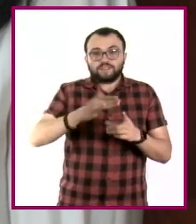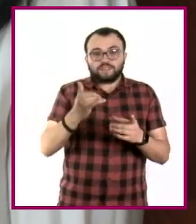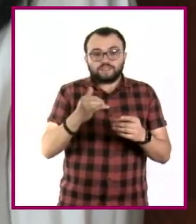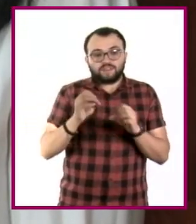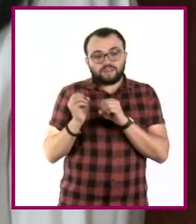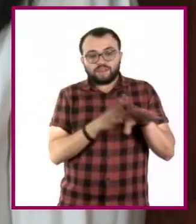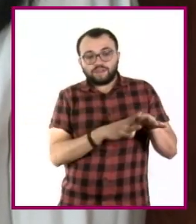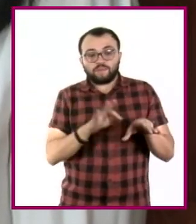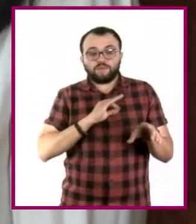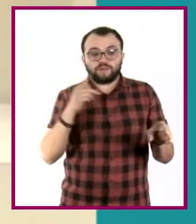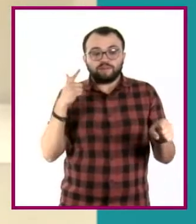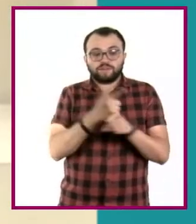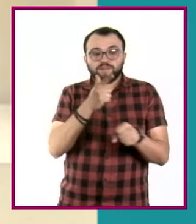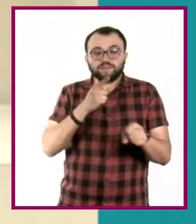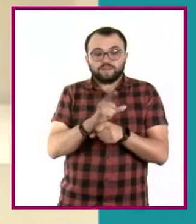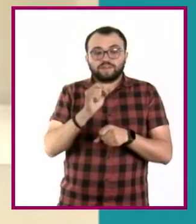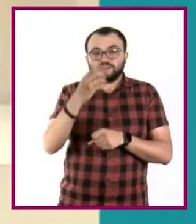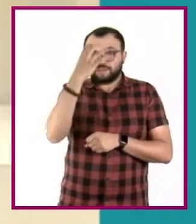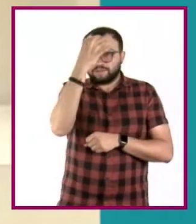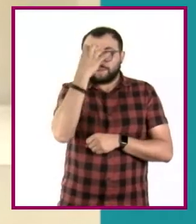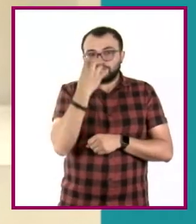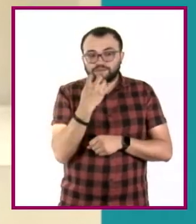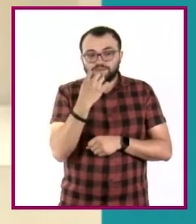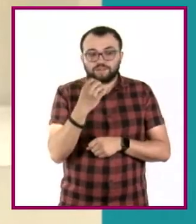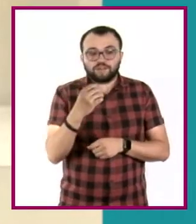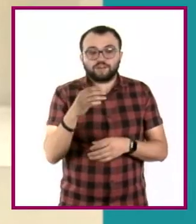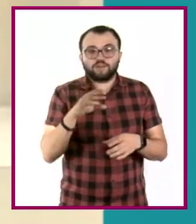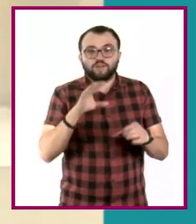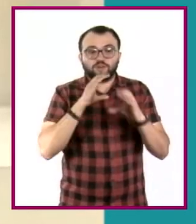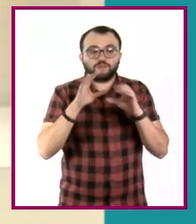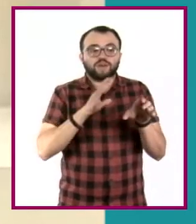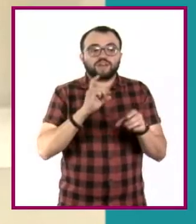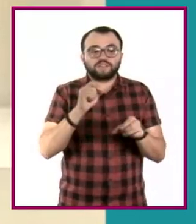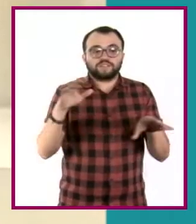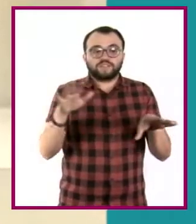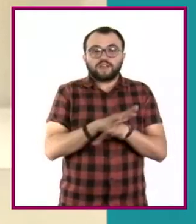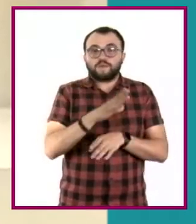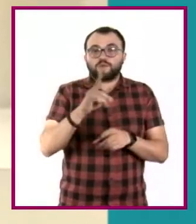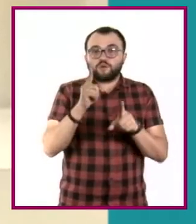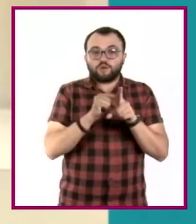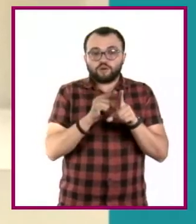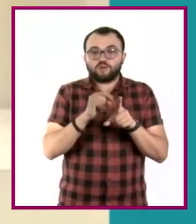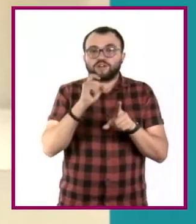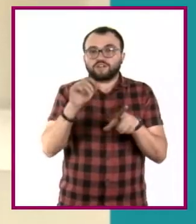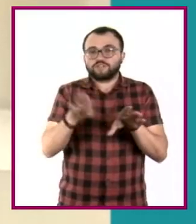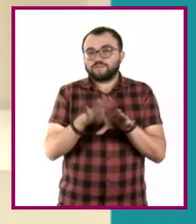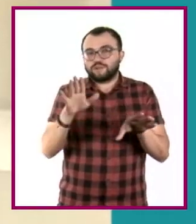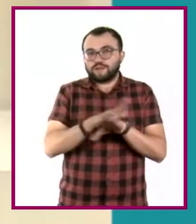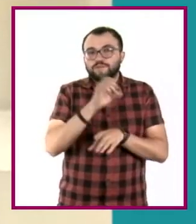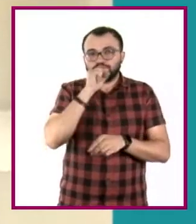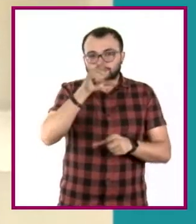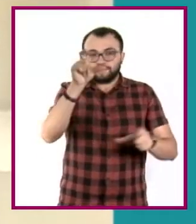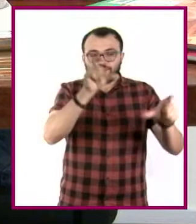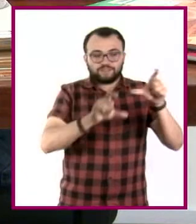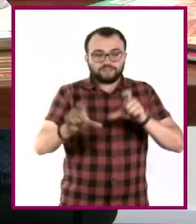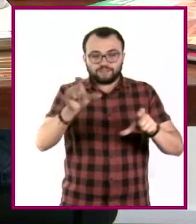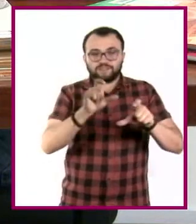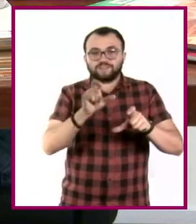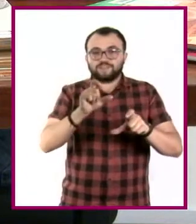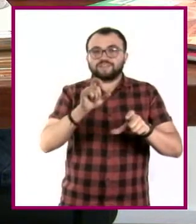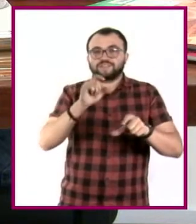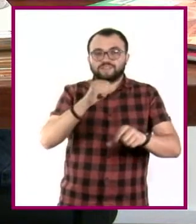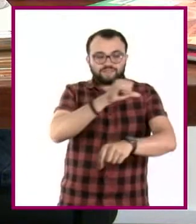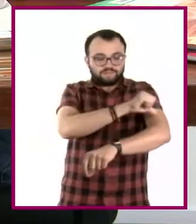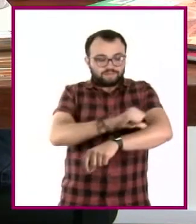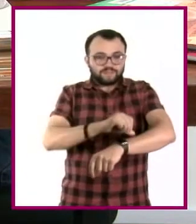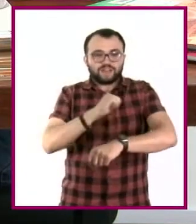que detecta la sepsis de forma inmediata y lo comunica cambiando de color como consecuencia de los cambios químicos de la herida que cubre.